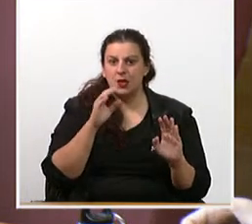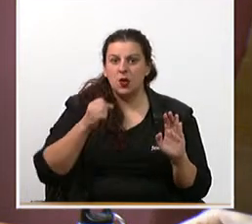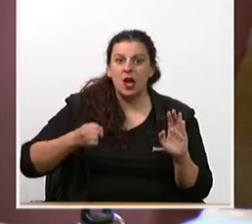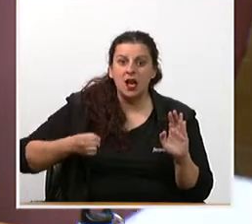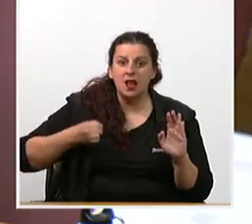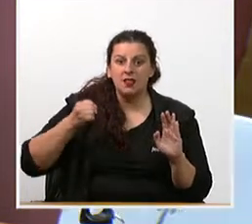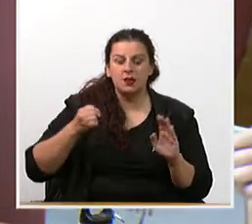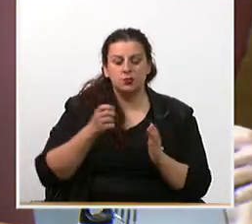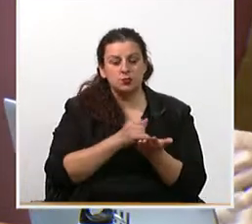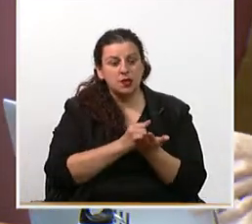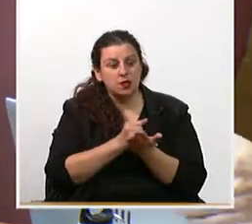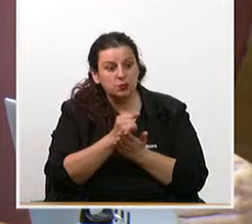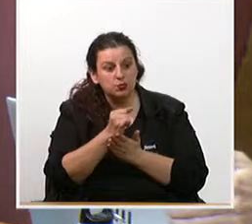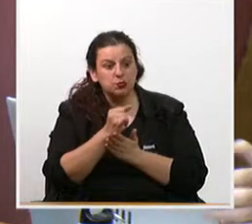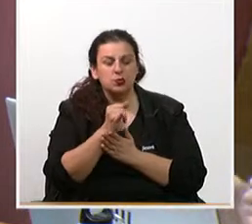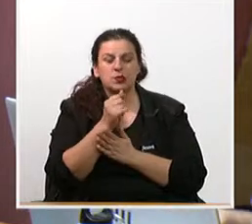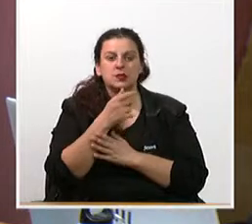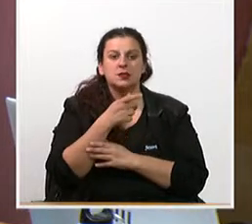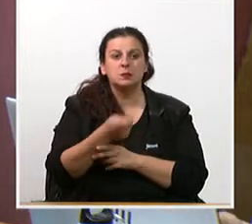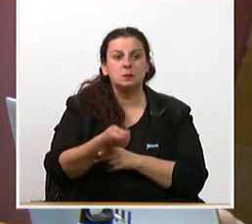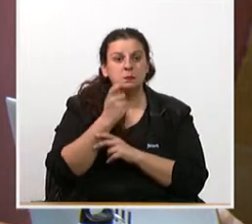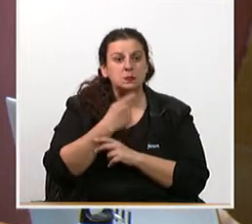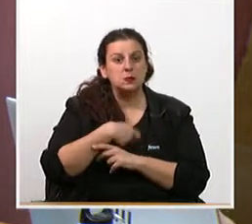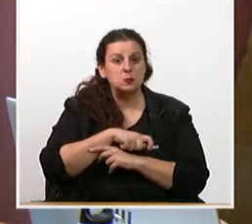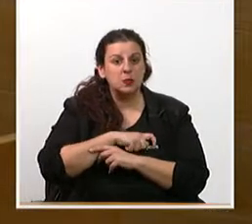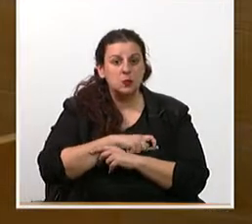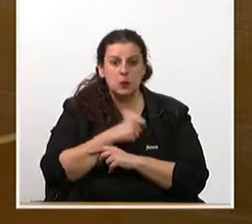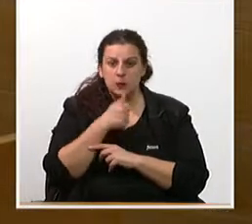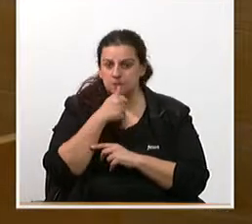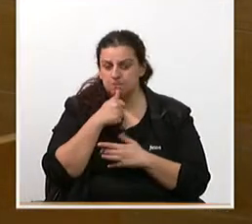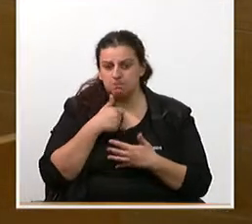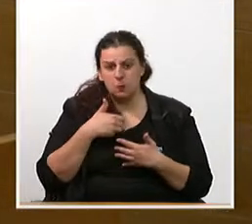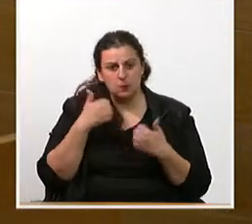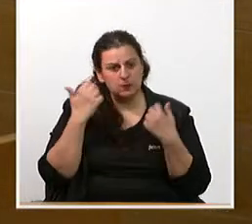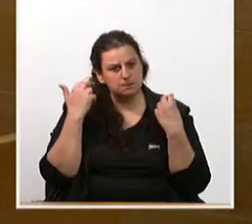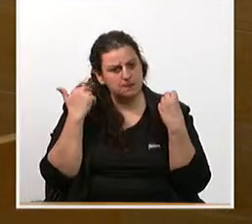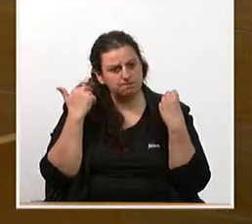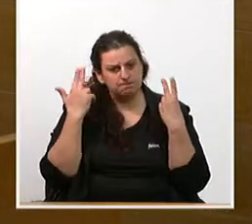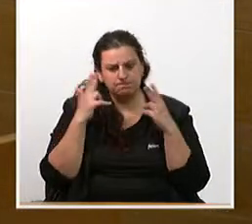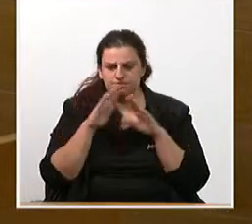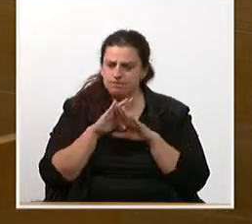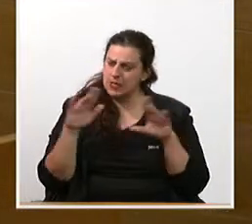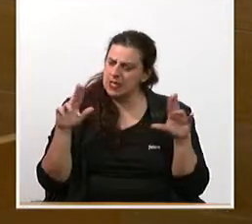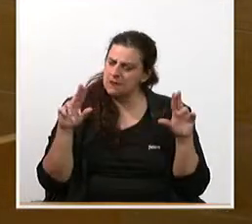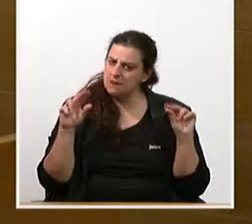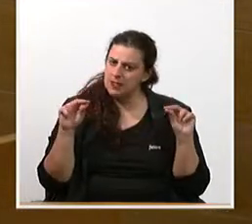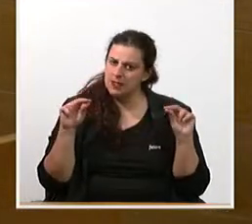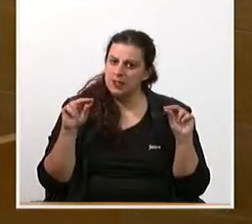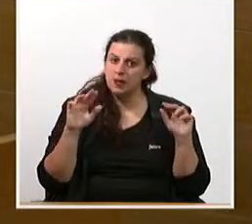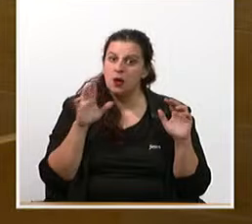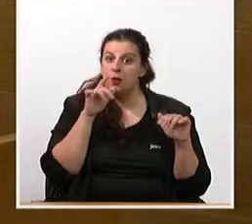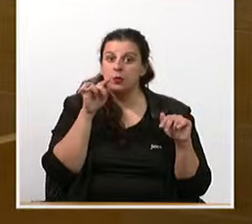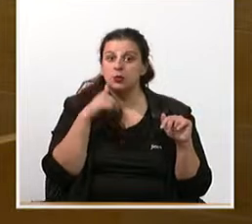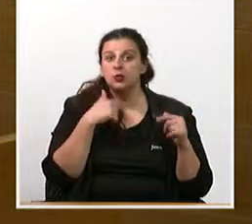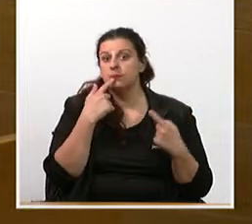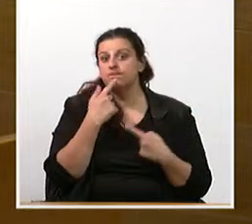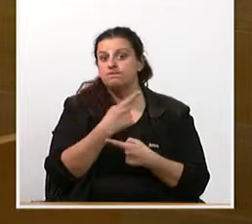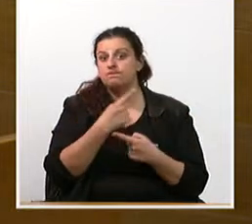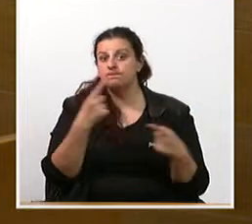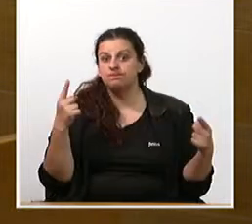españoles lo tienen claro y ya no aguantan más mentiras y han dicho Ya basta en este sentido yo les lanzo a ustedes una